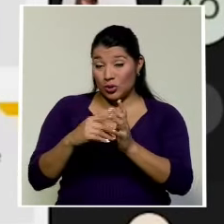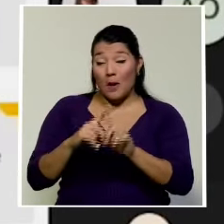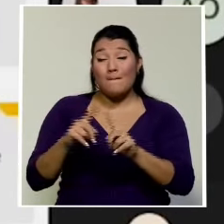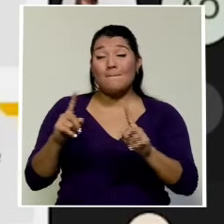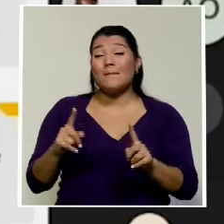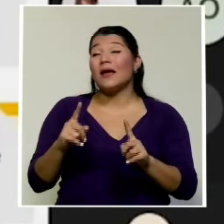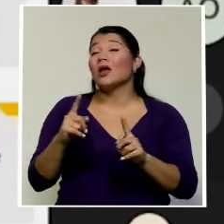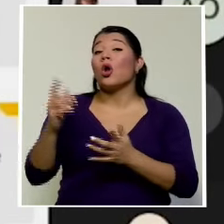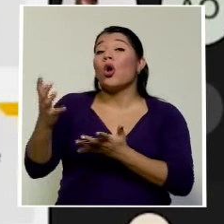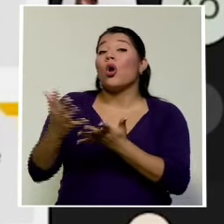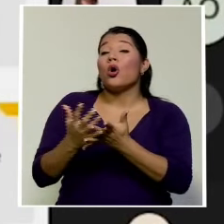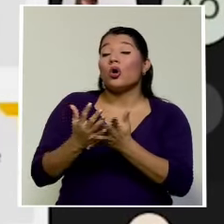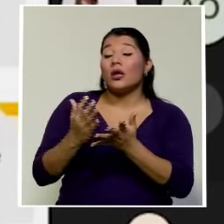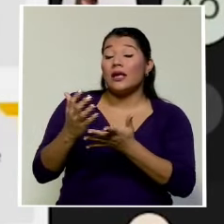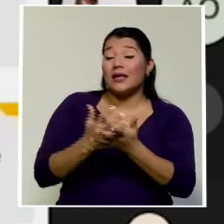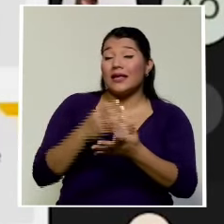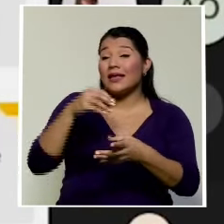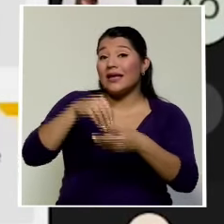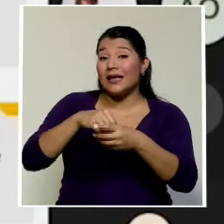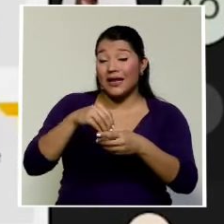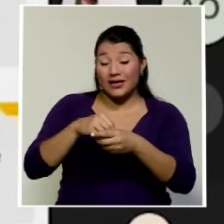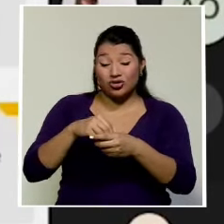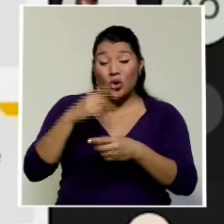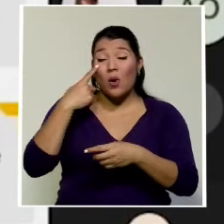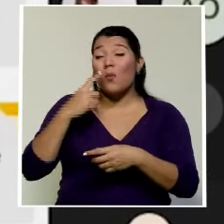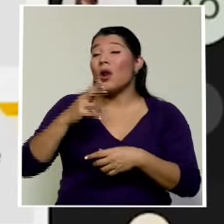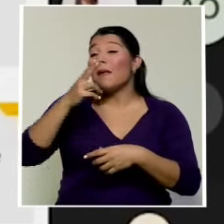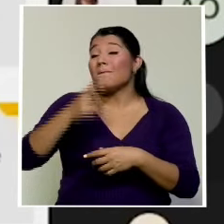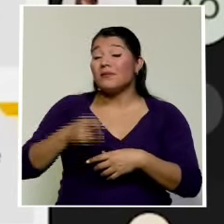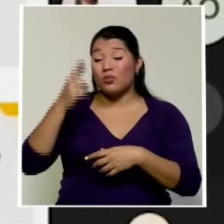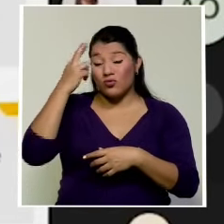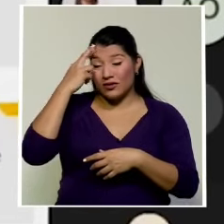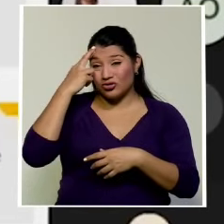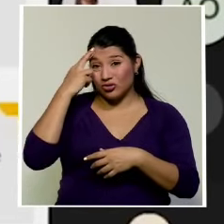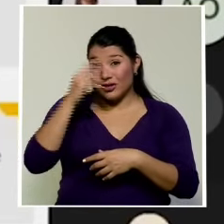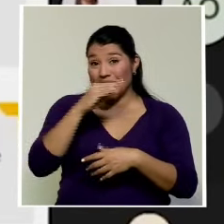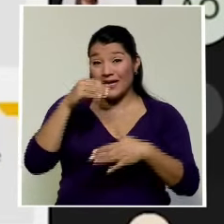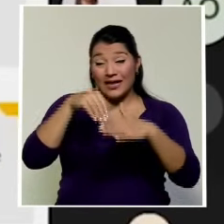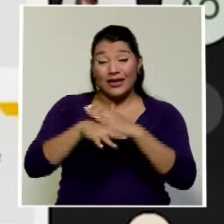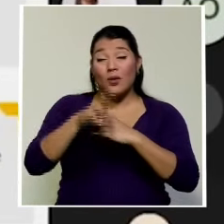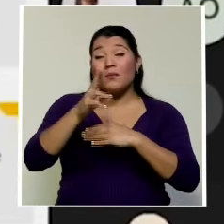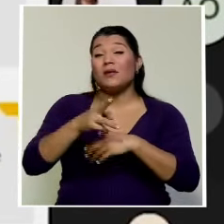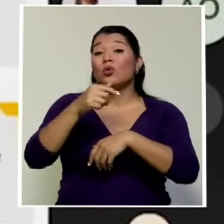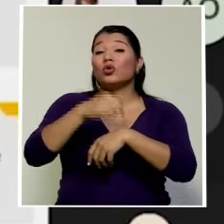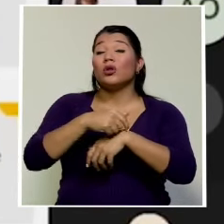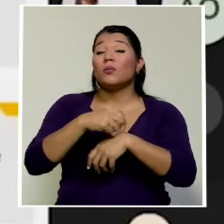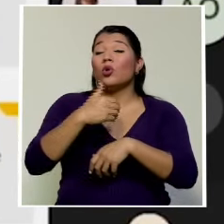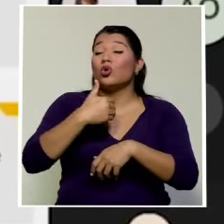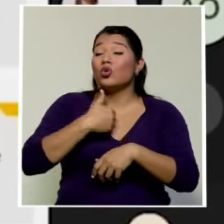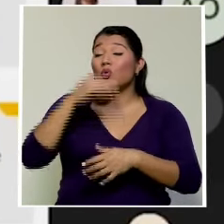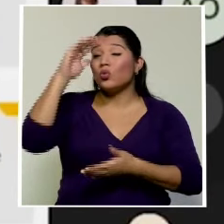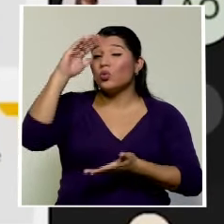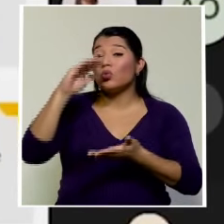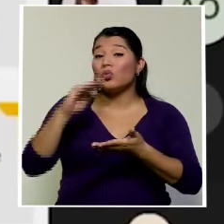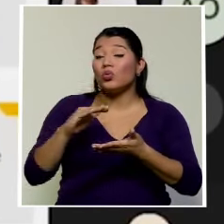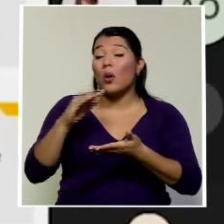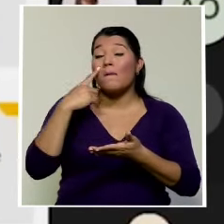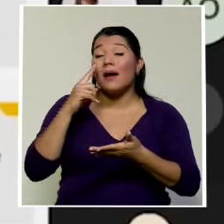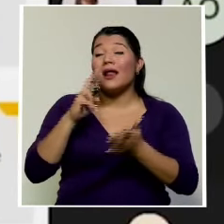por el mismo concepto que se ejecutaron al mismo periodo presentan una reducción para